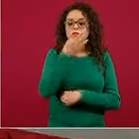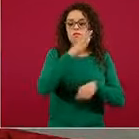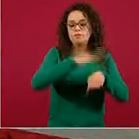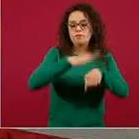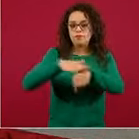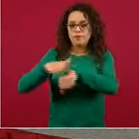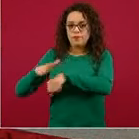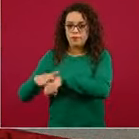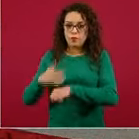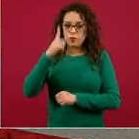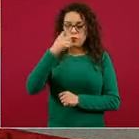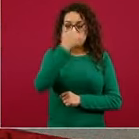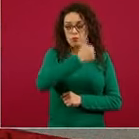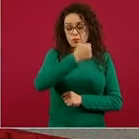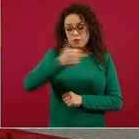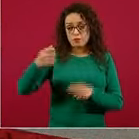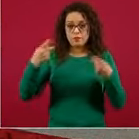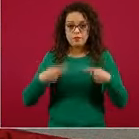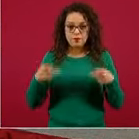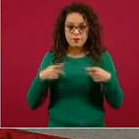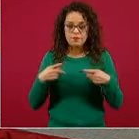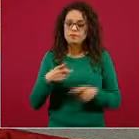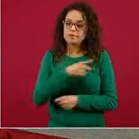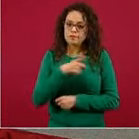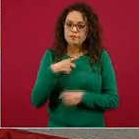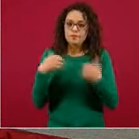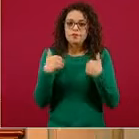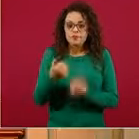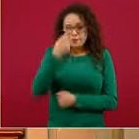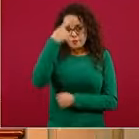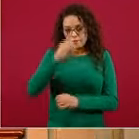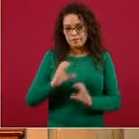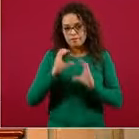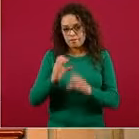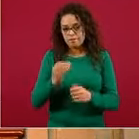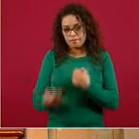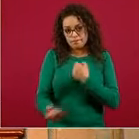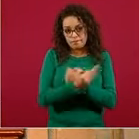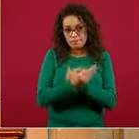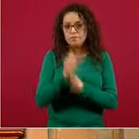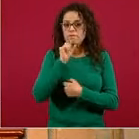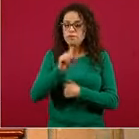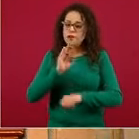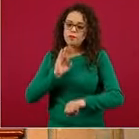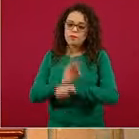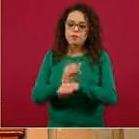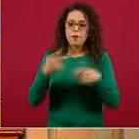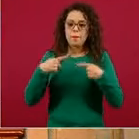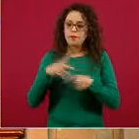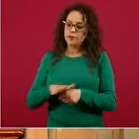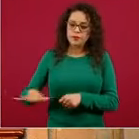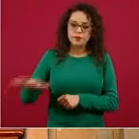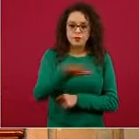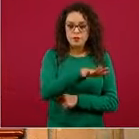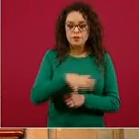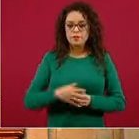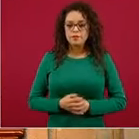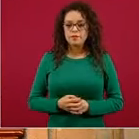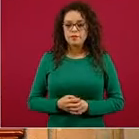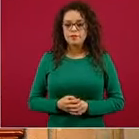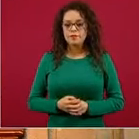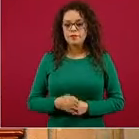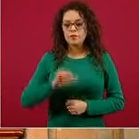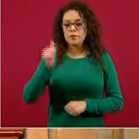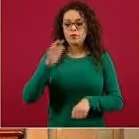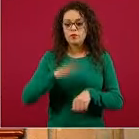que cada uno de nosotros nos protejamos y protejamos también a las personas que nos rodean. Si vemos la